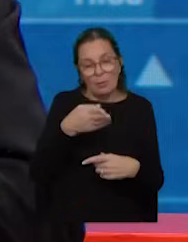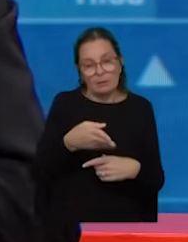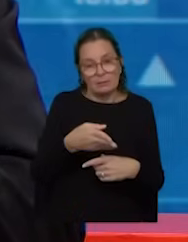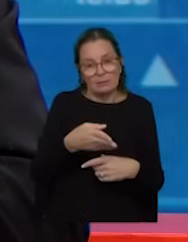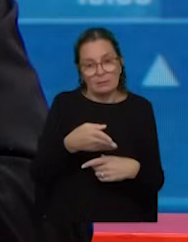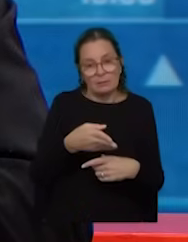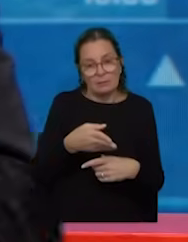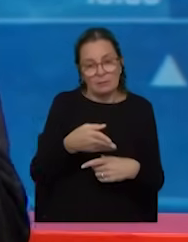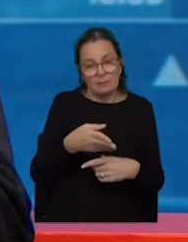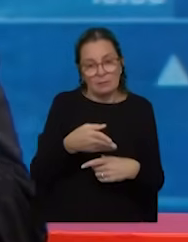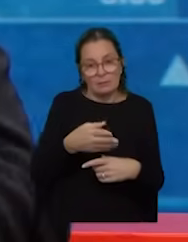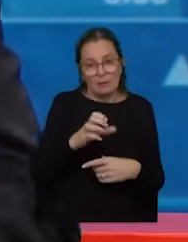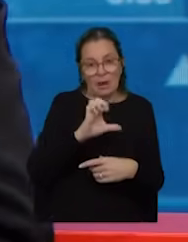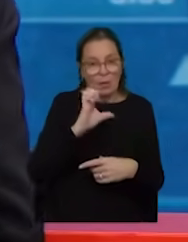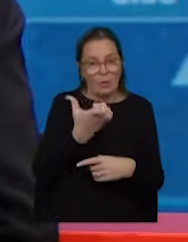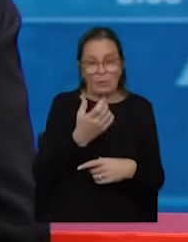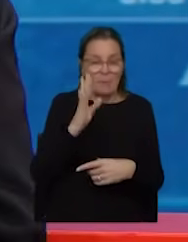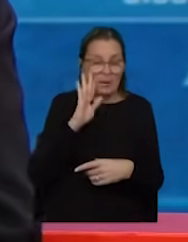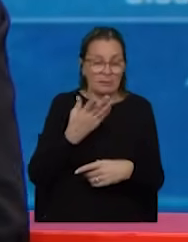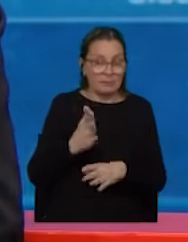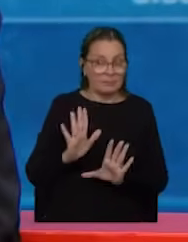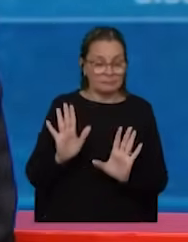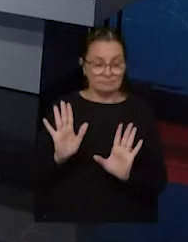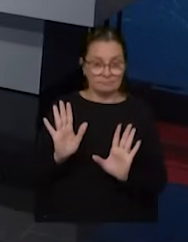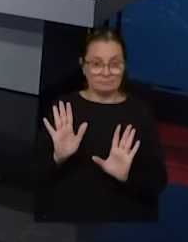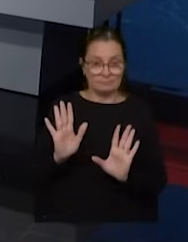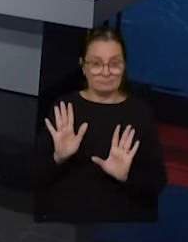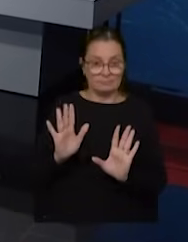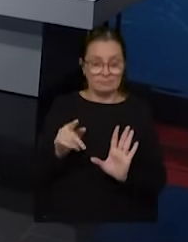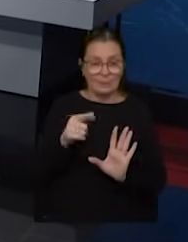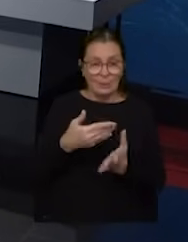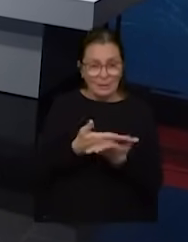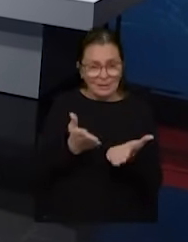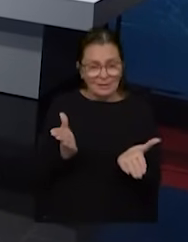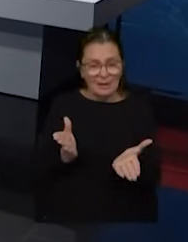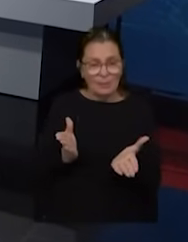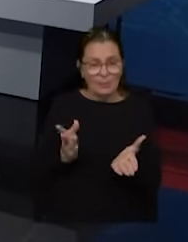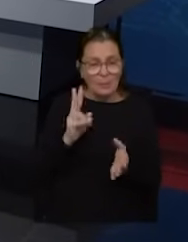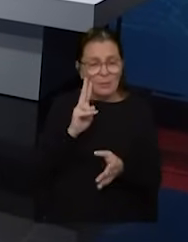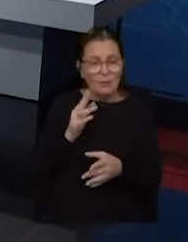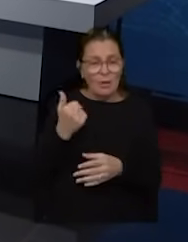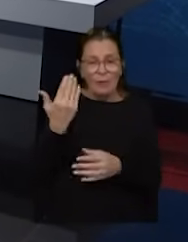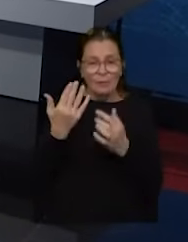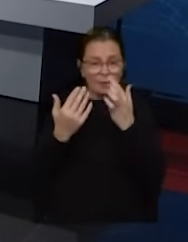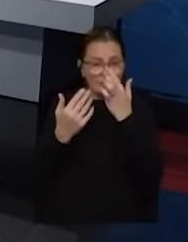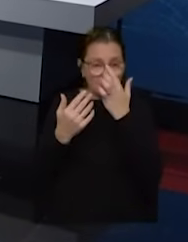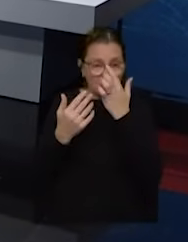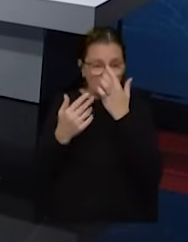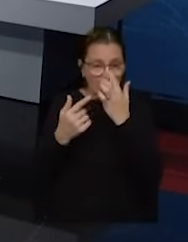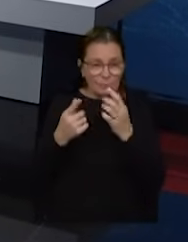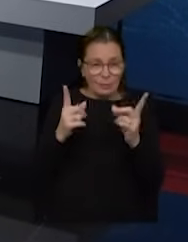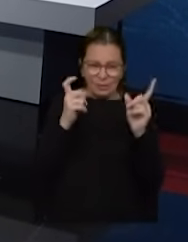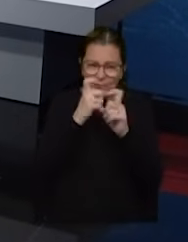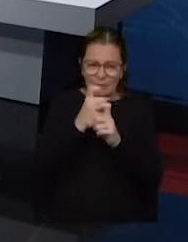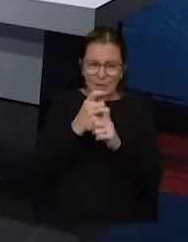camino a Ecuador ahora tomando eso que di Antonio hay un escenario porque mirándolo desde afuera uno le cuesta